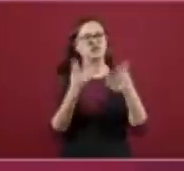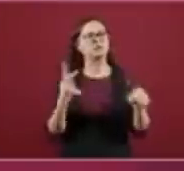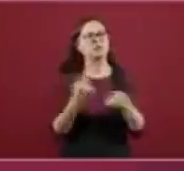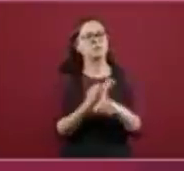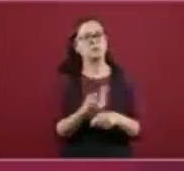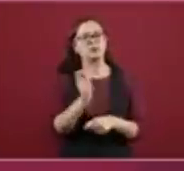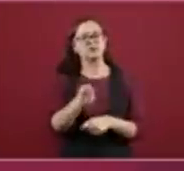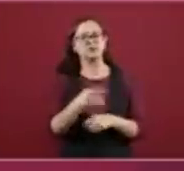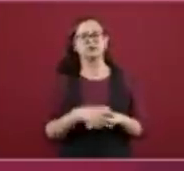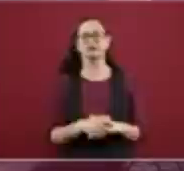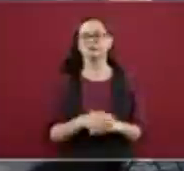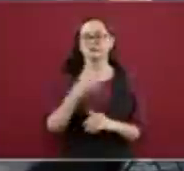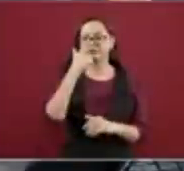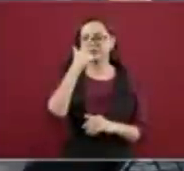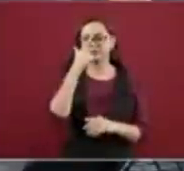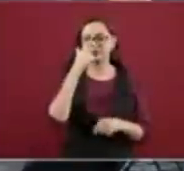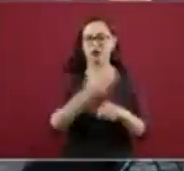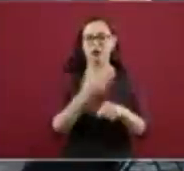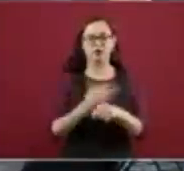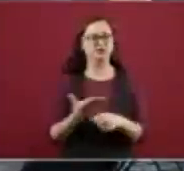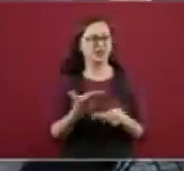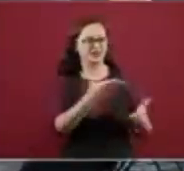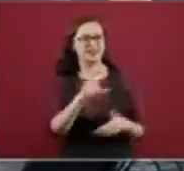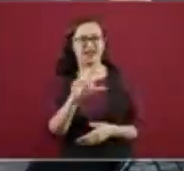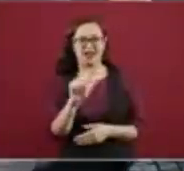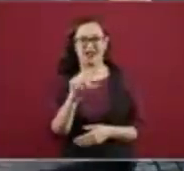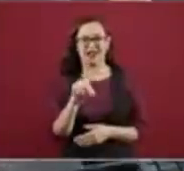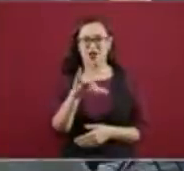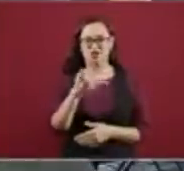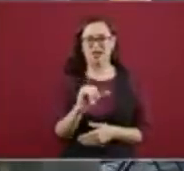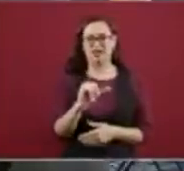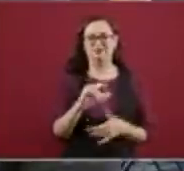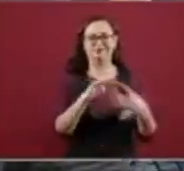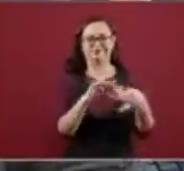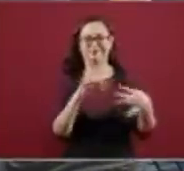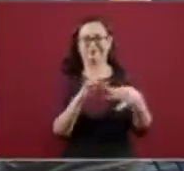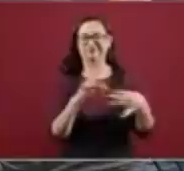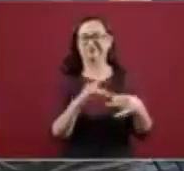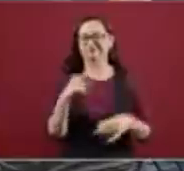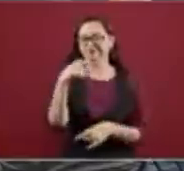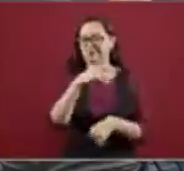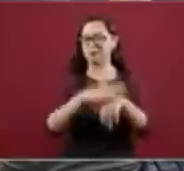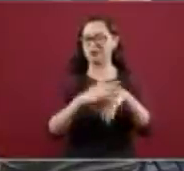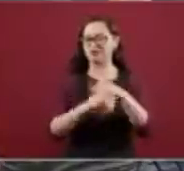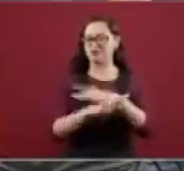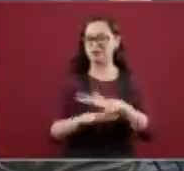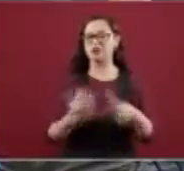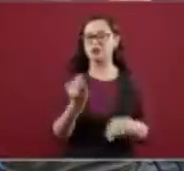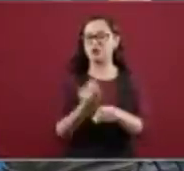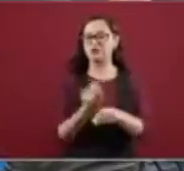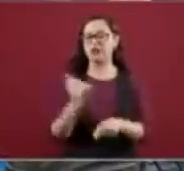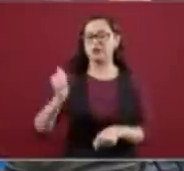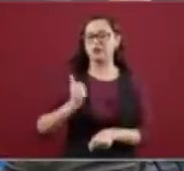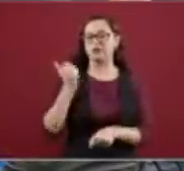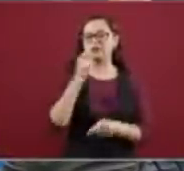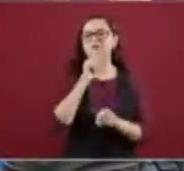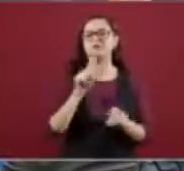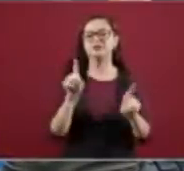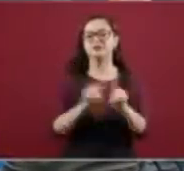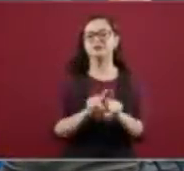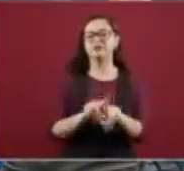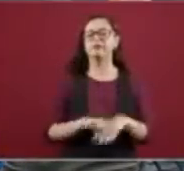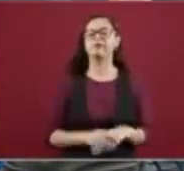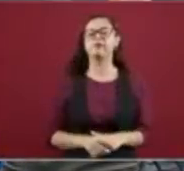Claudia va a complementarlo. Yo aprovecho para informar que